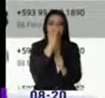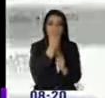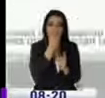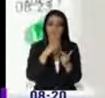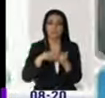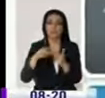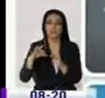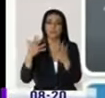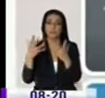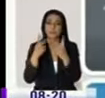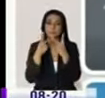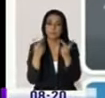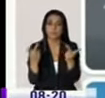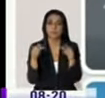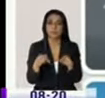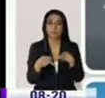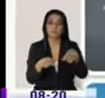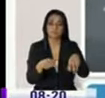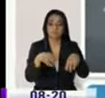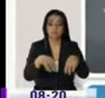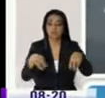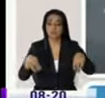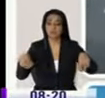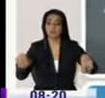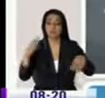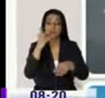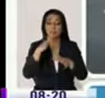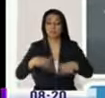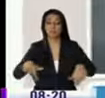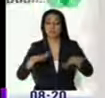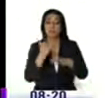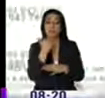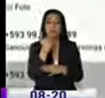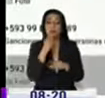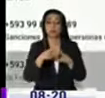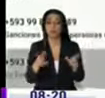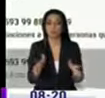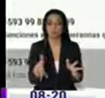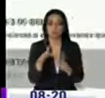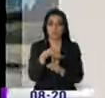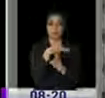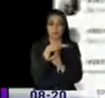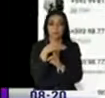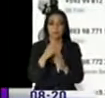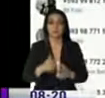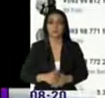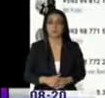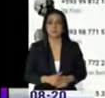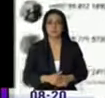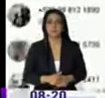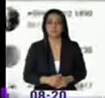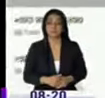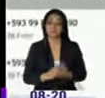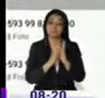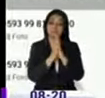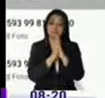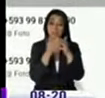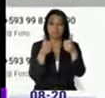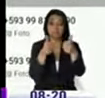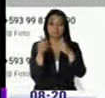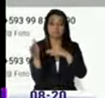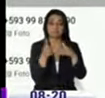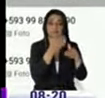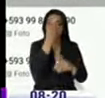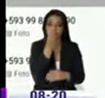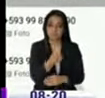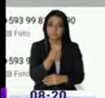puesto unas llantas un poco para tratar de delimitar lo que podría ser un parque. Ok, los petitorios, ¿no? Muy buenos